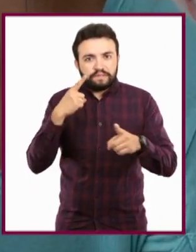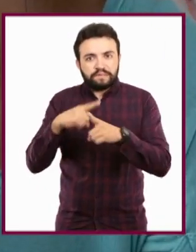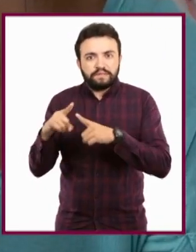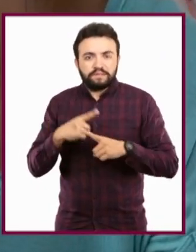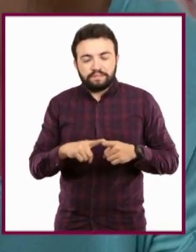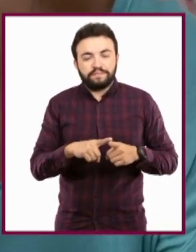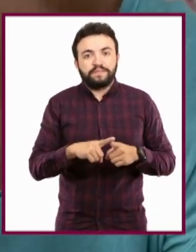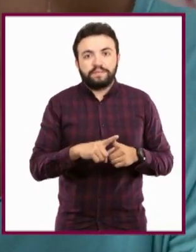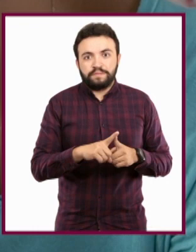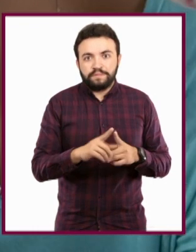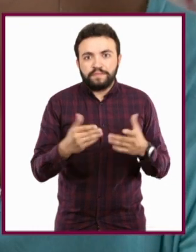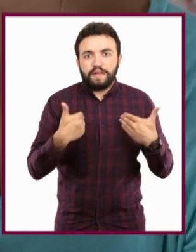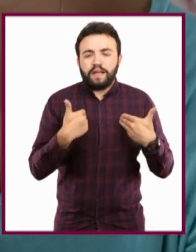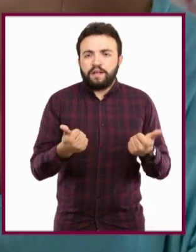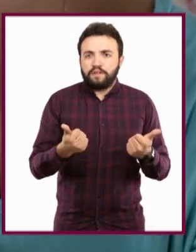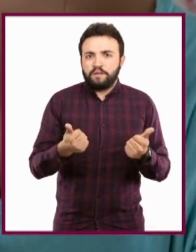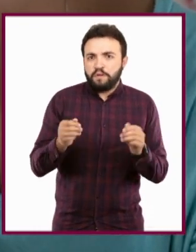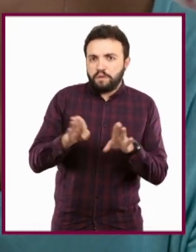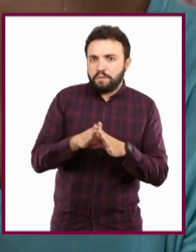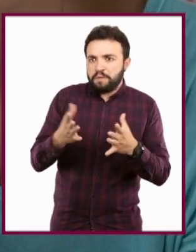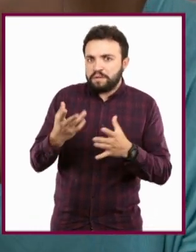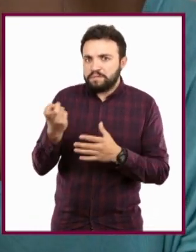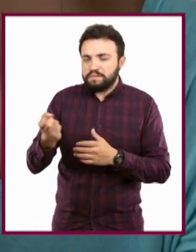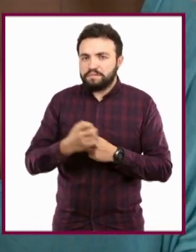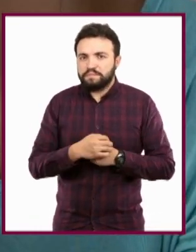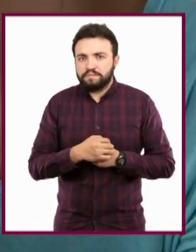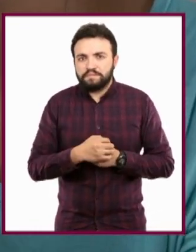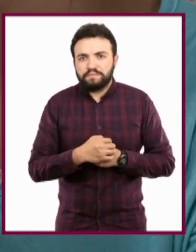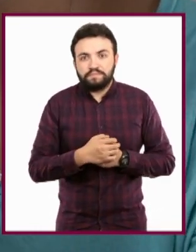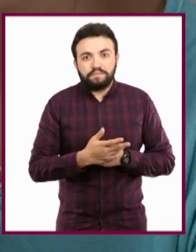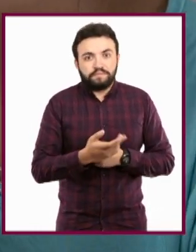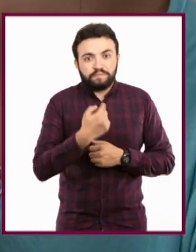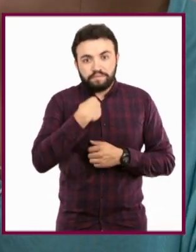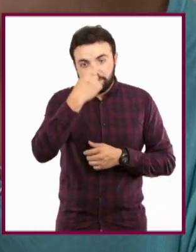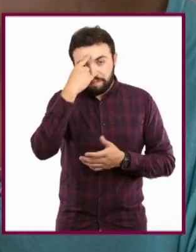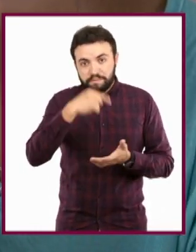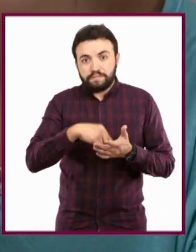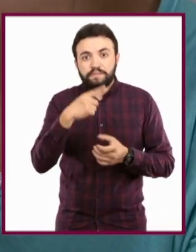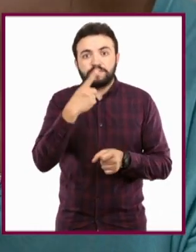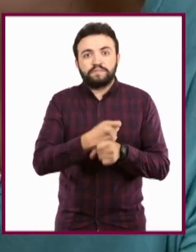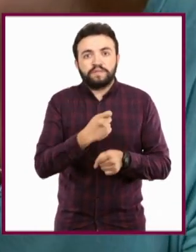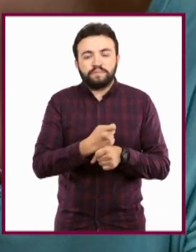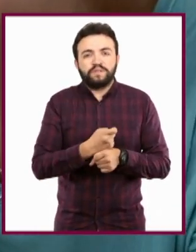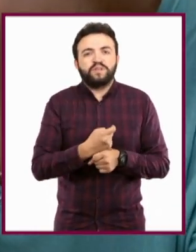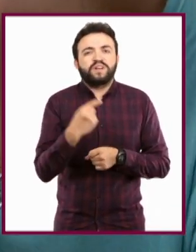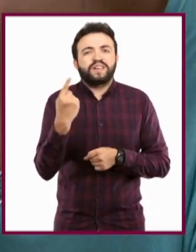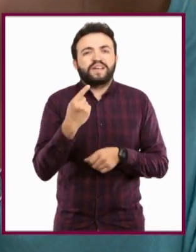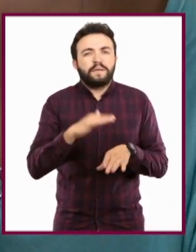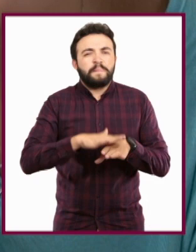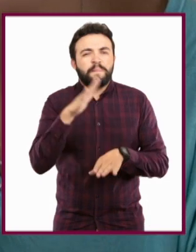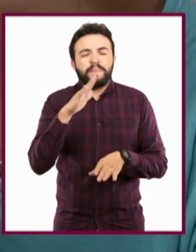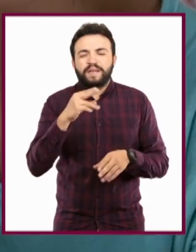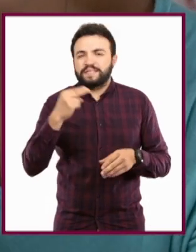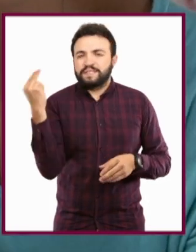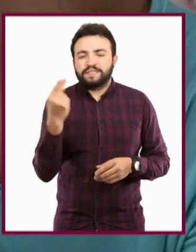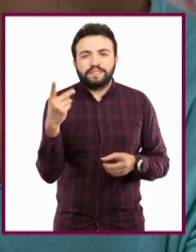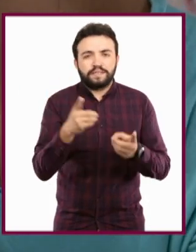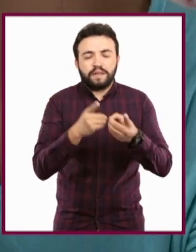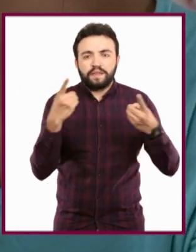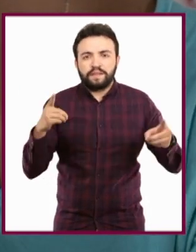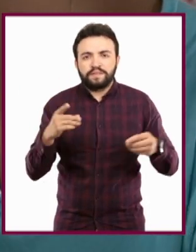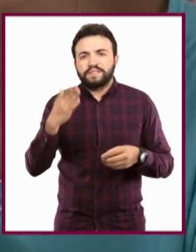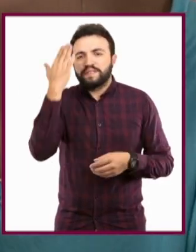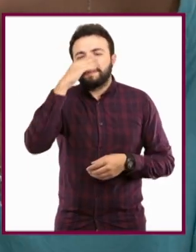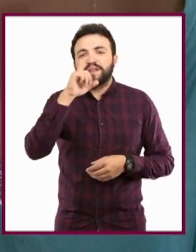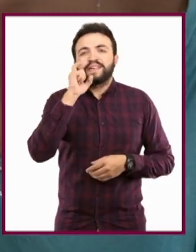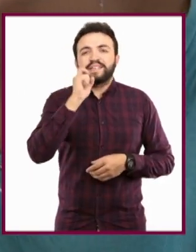te entiendo, Julie. ¿Y cómo se hace eso? Pues creo que lo primero es saber qué es lo que más necesitamos desarrollar. Es decir,